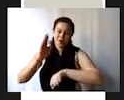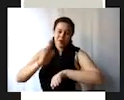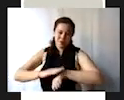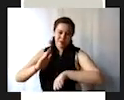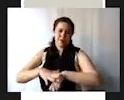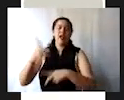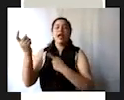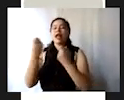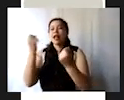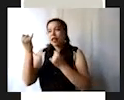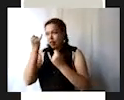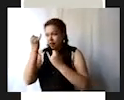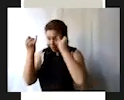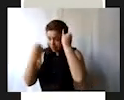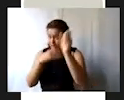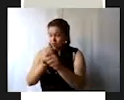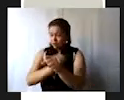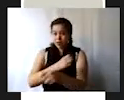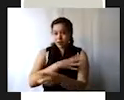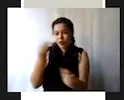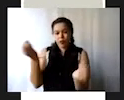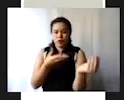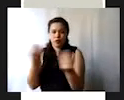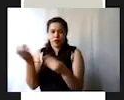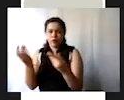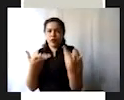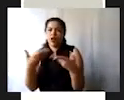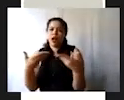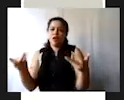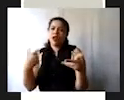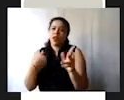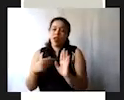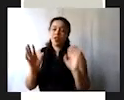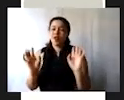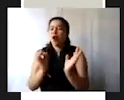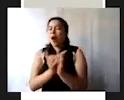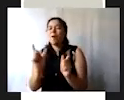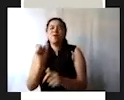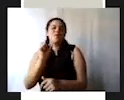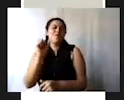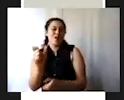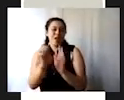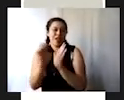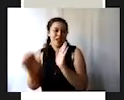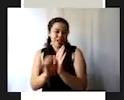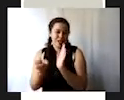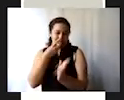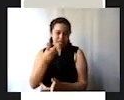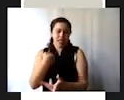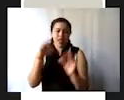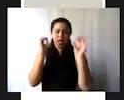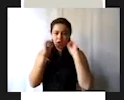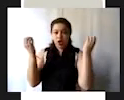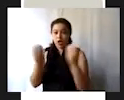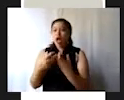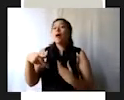intercambio de buenas prácticas, y también hoy nada más les ojé algunos ejemplos rápidos de organizaciones, pero sí vamos